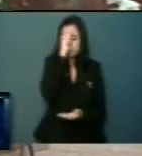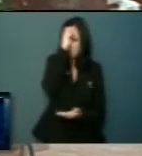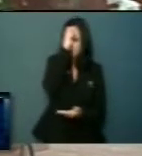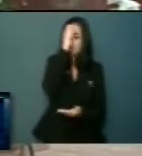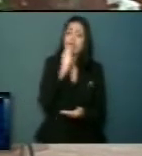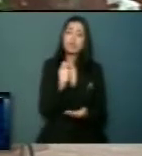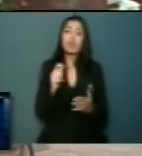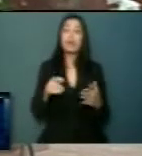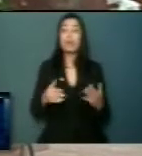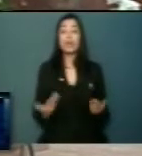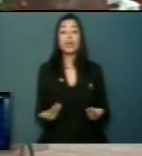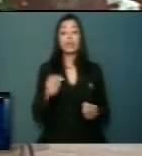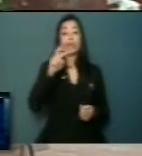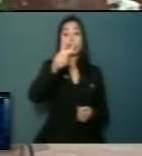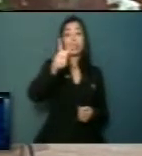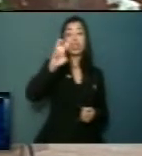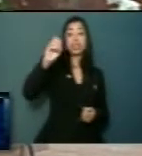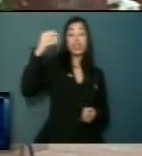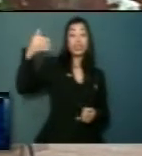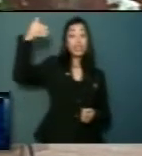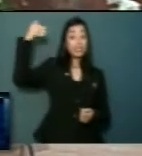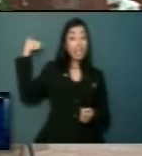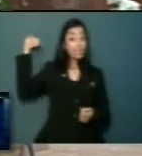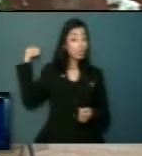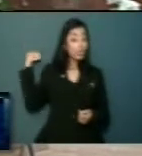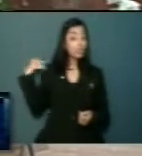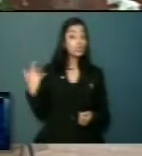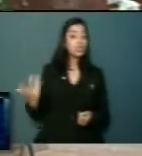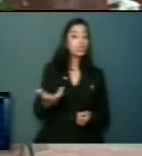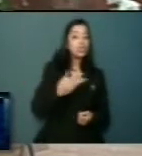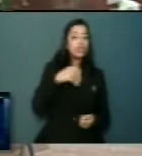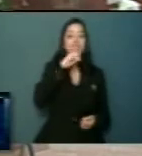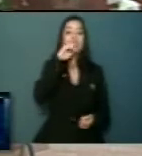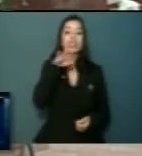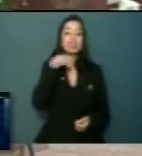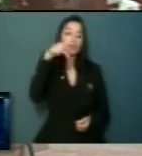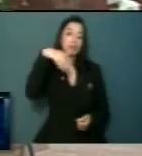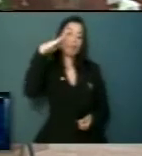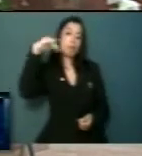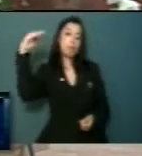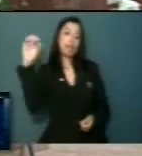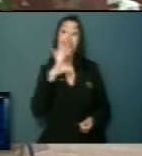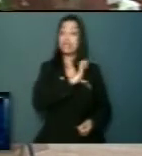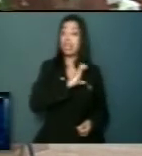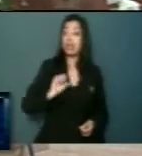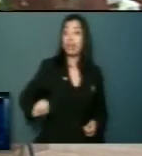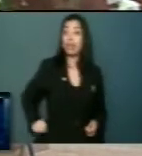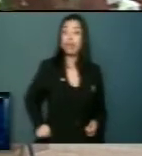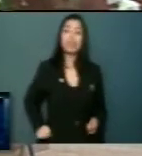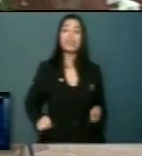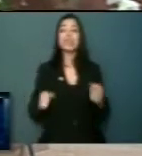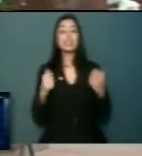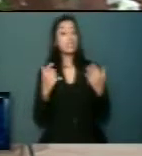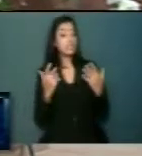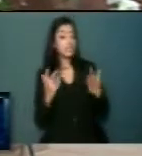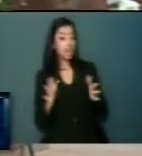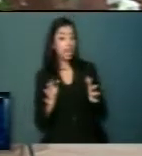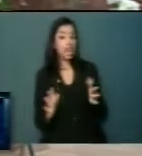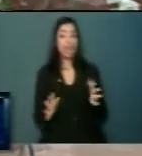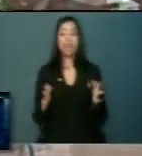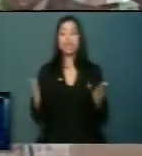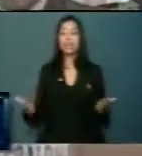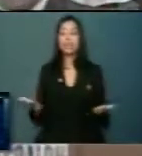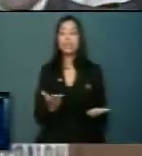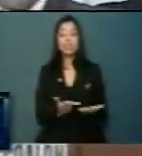porque hace 200 años, en lo que ahora conocemos como el territorio de El Salvador, se hicieron sentir las voces y